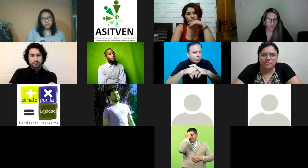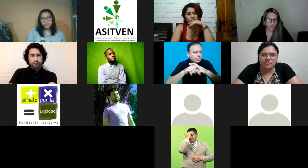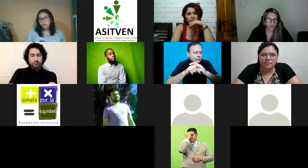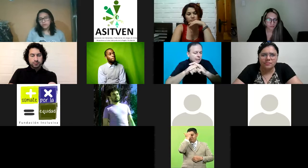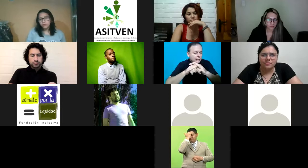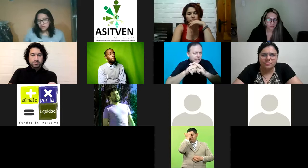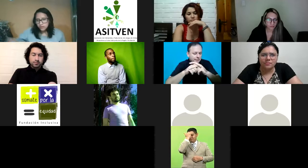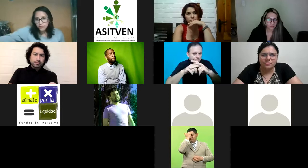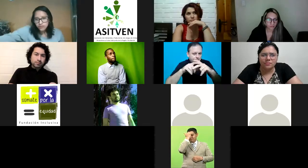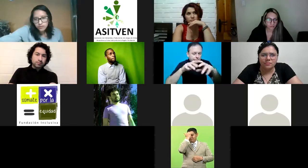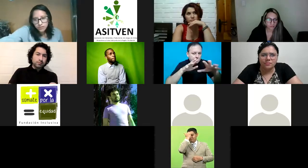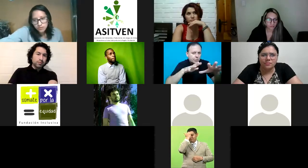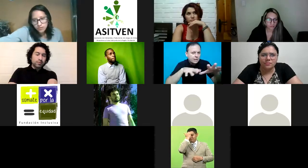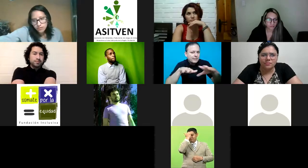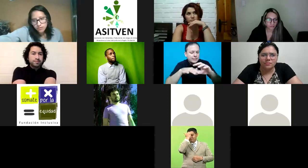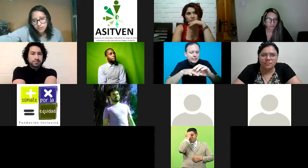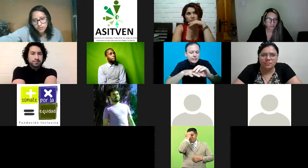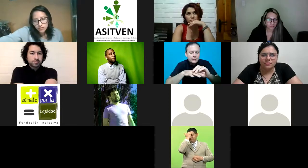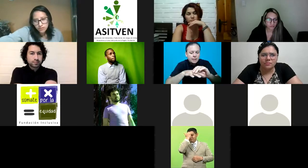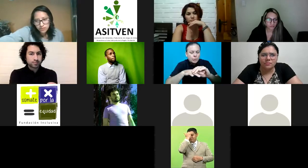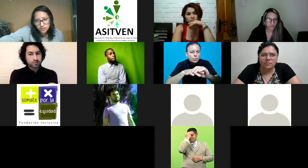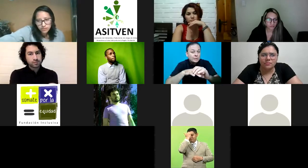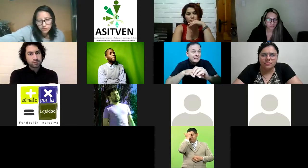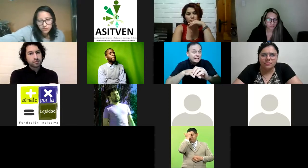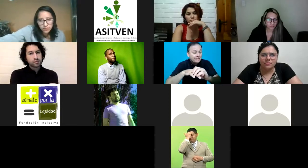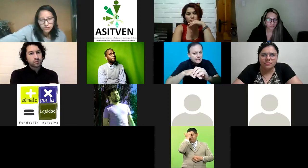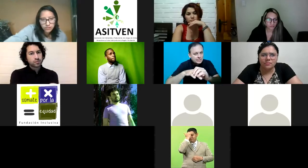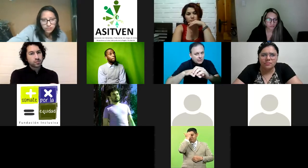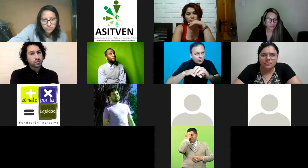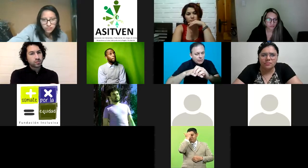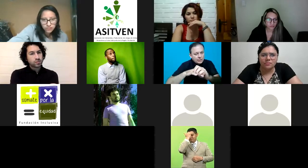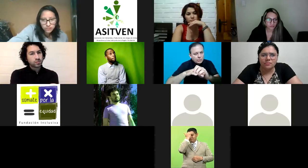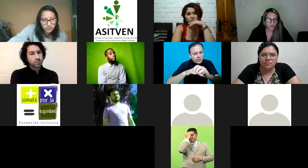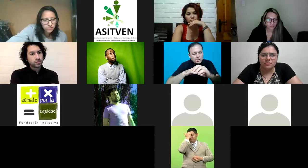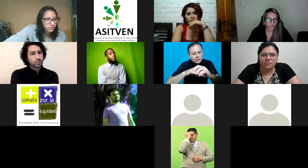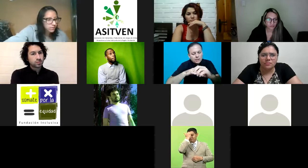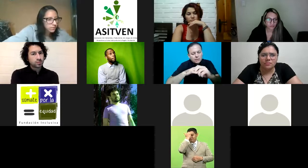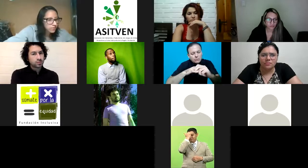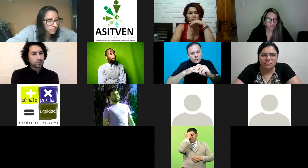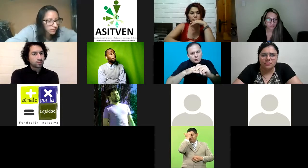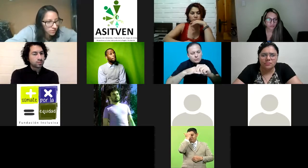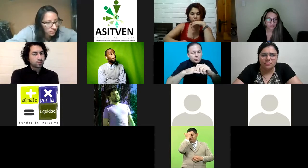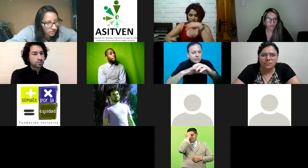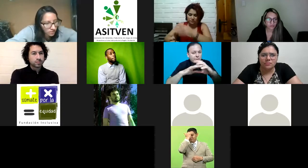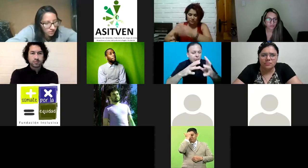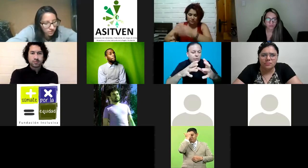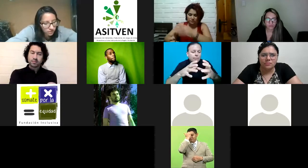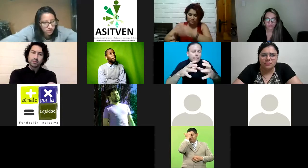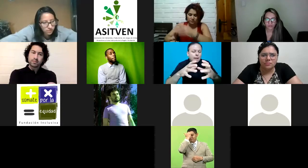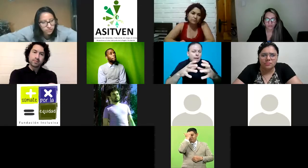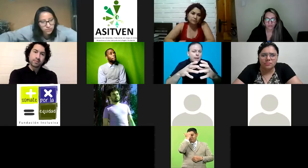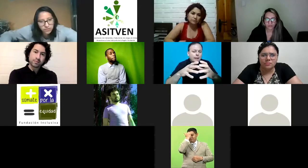la consulta es, visto que hay variantes, cuando te certifican, ya sea la WASLI o la Asociación Mundial de